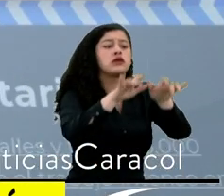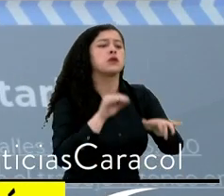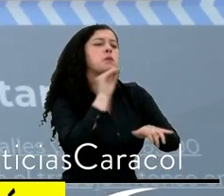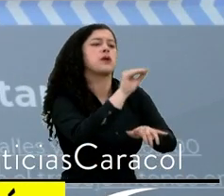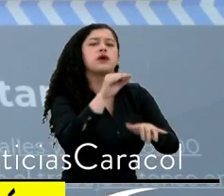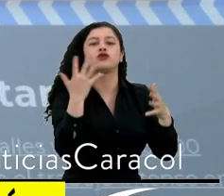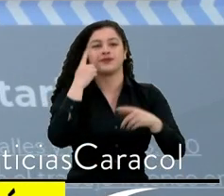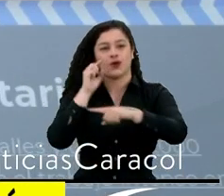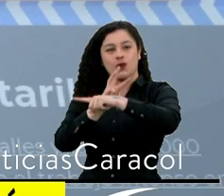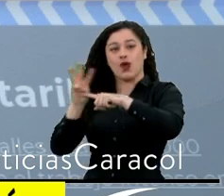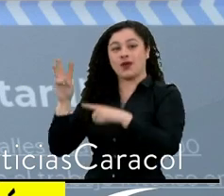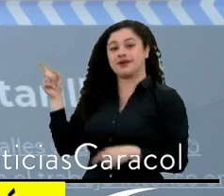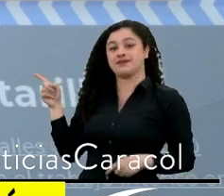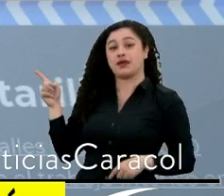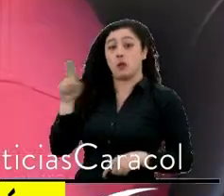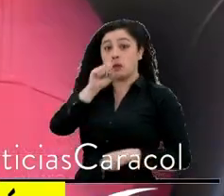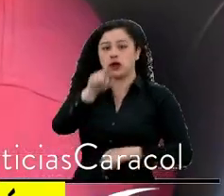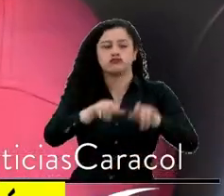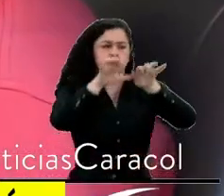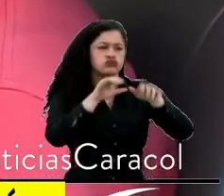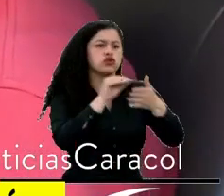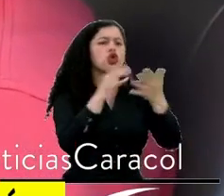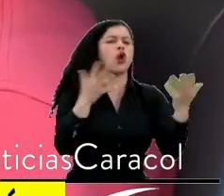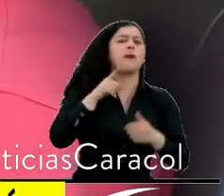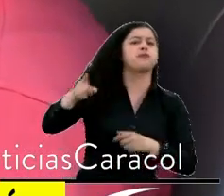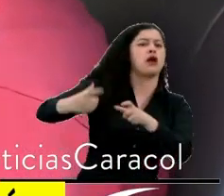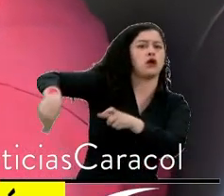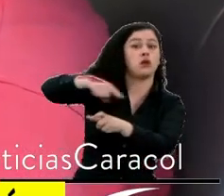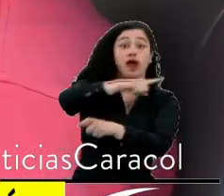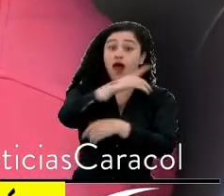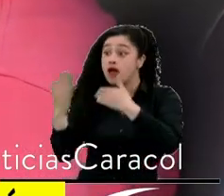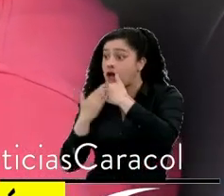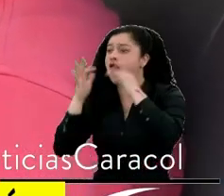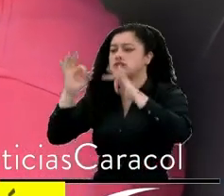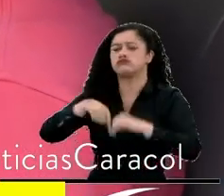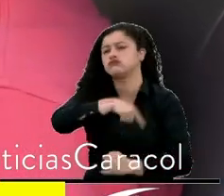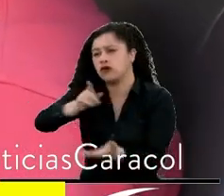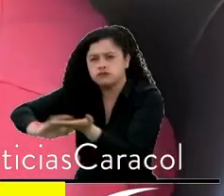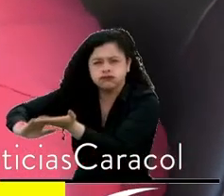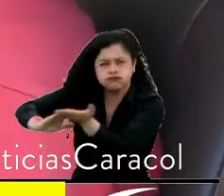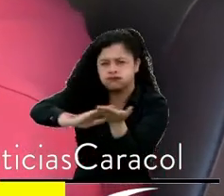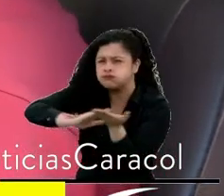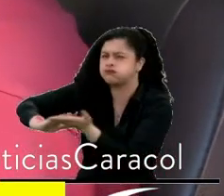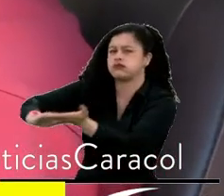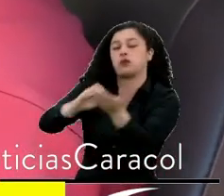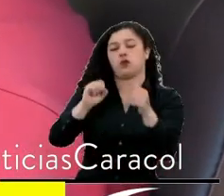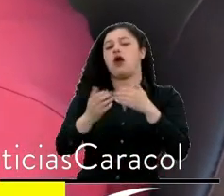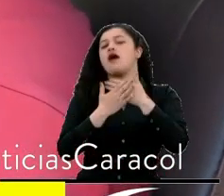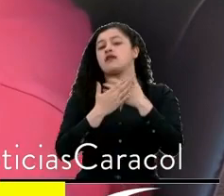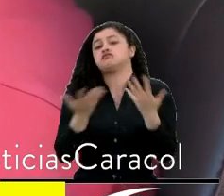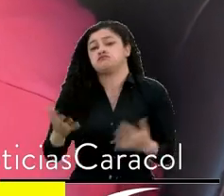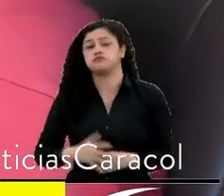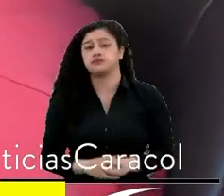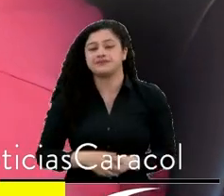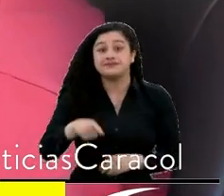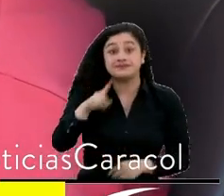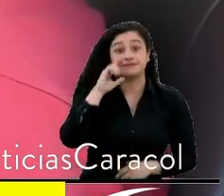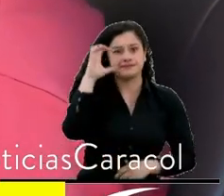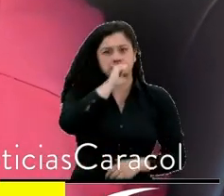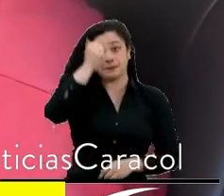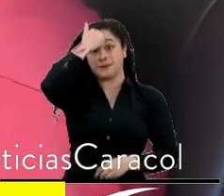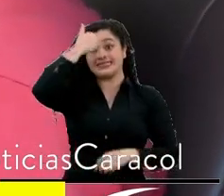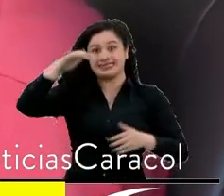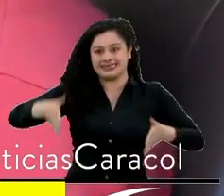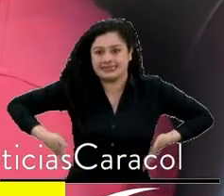afectaciones en la malla vial. Por lo menos los de las vías principales, aunque la verdad por todos los barrios hay unos cráteres que dañan